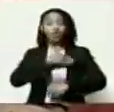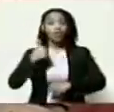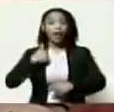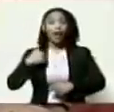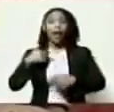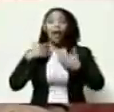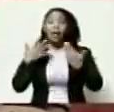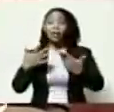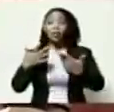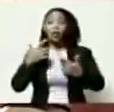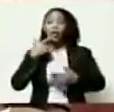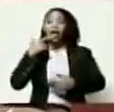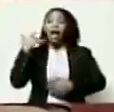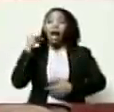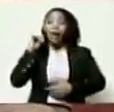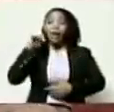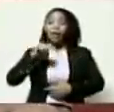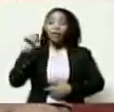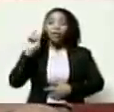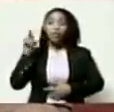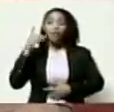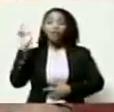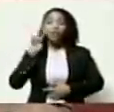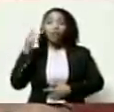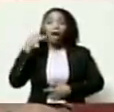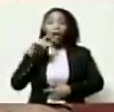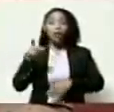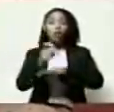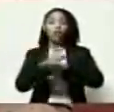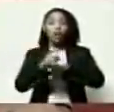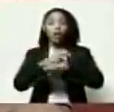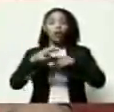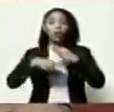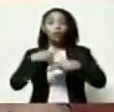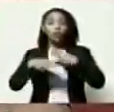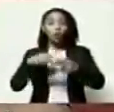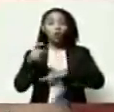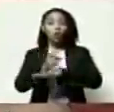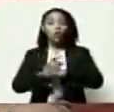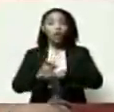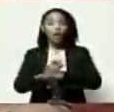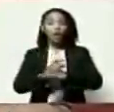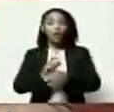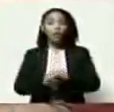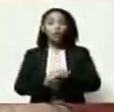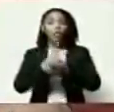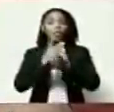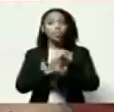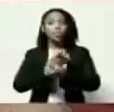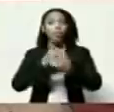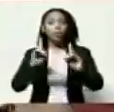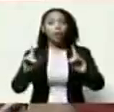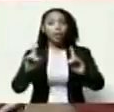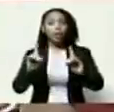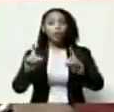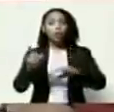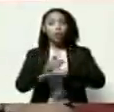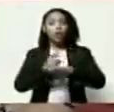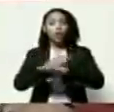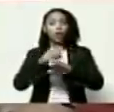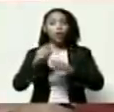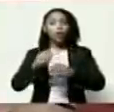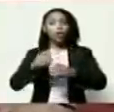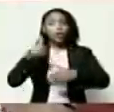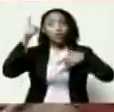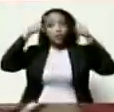que existe en Venezuela. En Venezuela existe un gobierno revolucionario, un gobierno democrático, un gobierno chavista que encabeza el